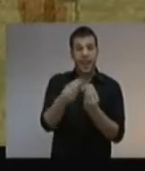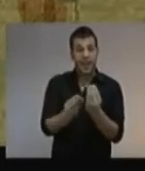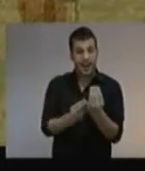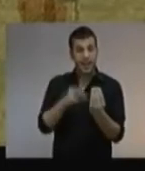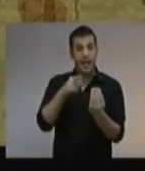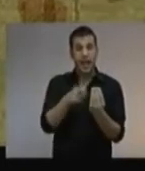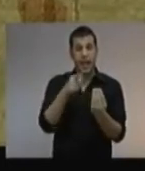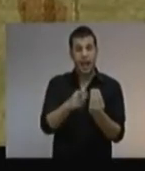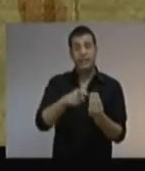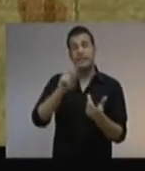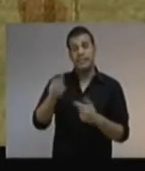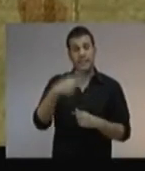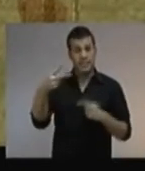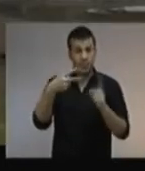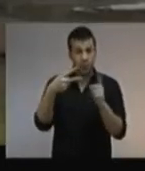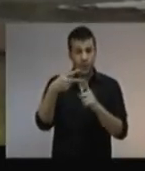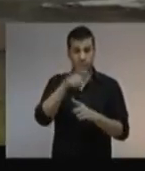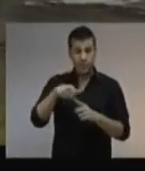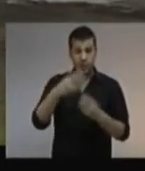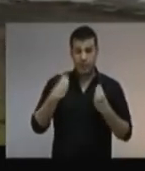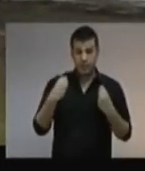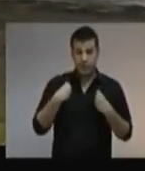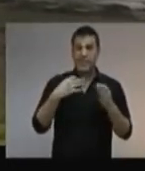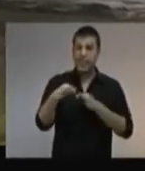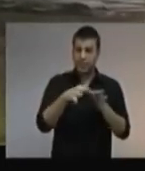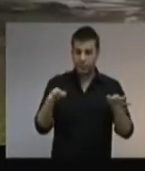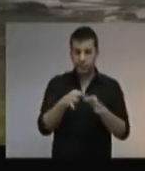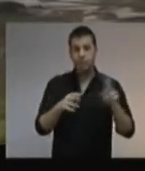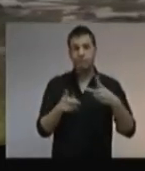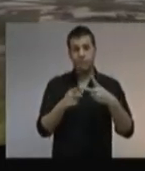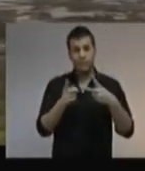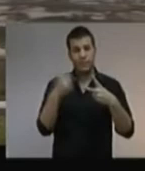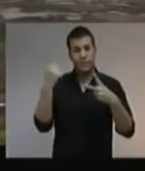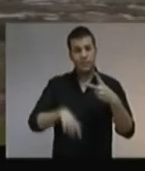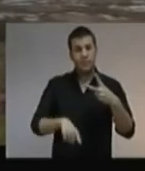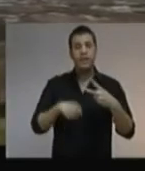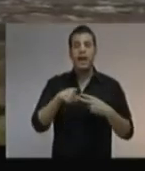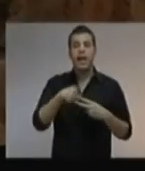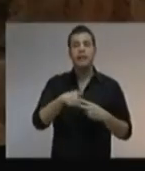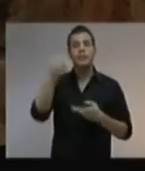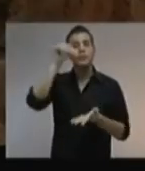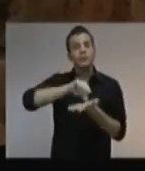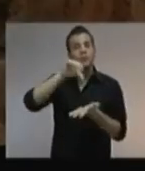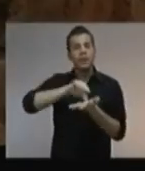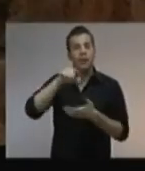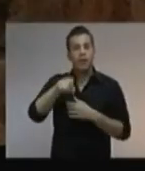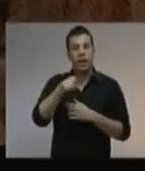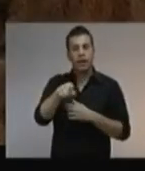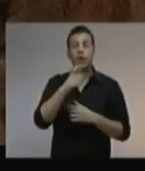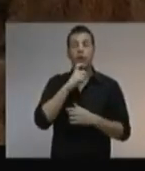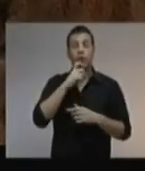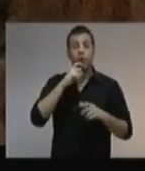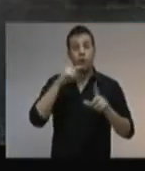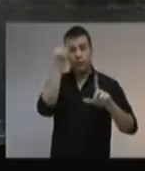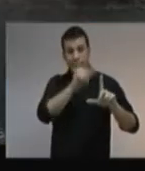La isla de Gran Canaria es la segunda en población y la tercera en extensión del archipiélago de las Canarias. Casi la mitad del territorio de esta isla,